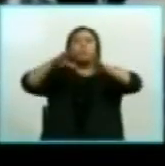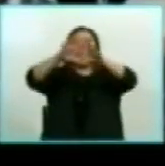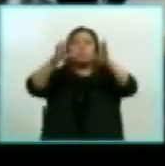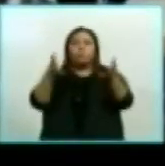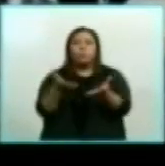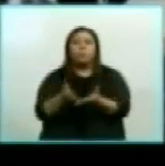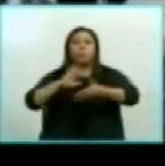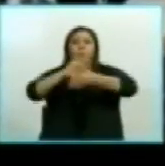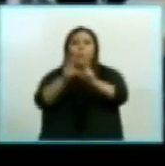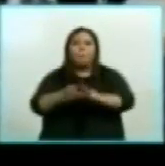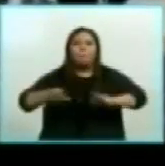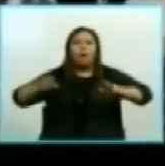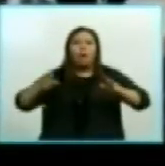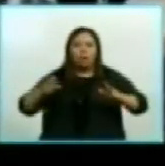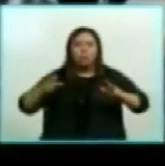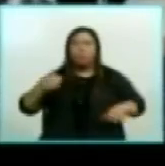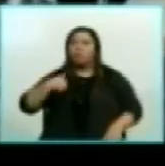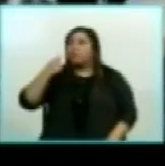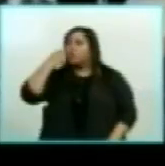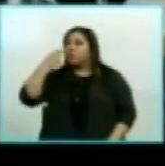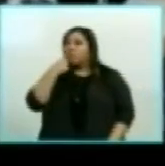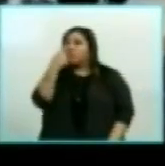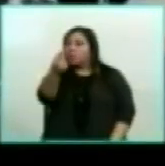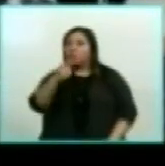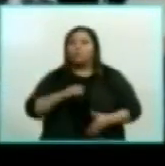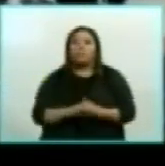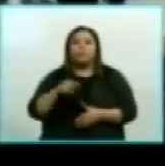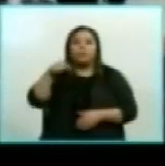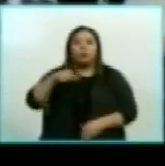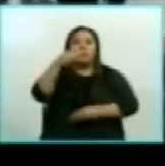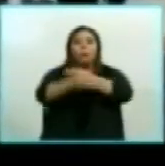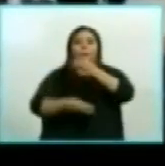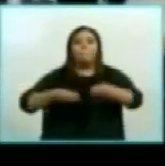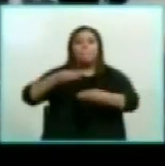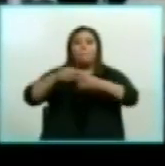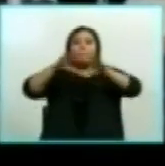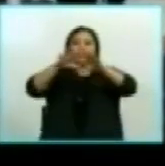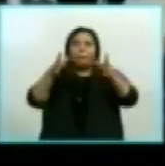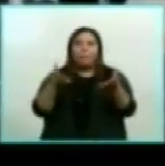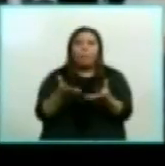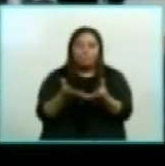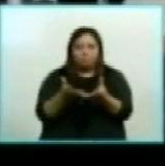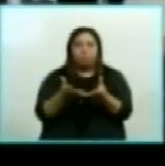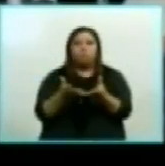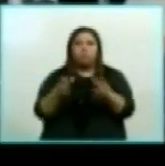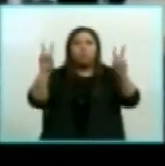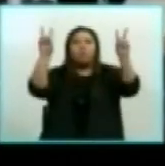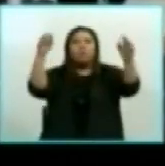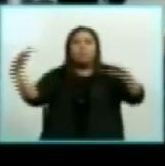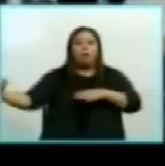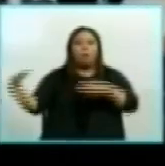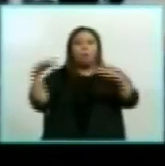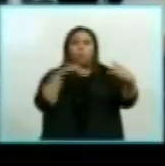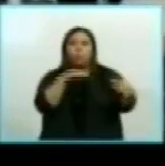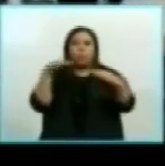donde ya la presidenta Xiomara Castro ha asumido la presidencia pro tempore con un discurso bastante